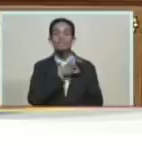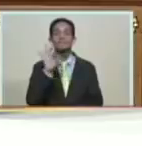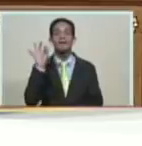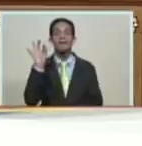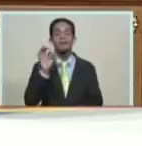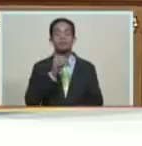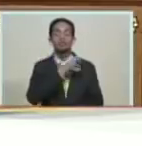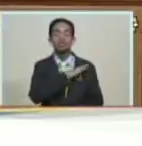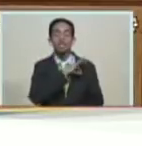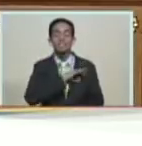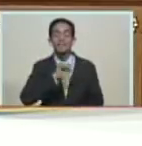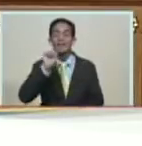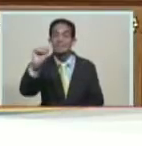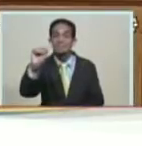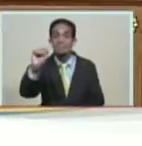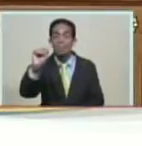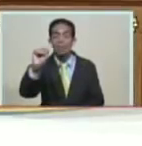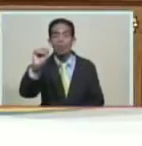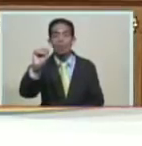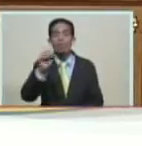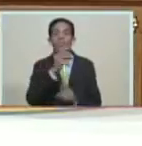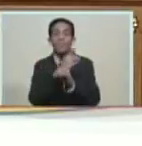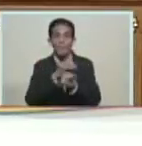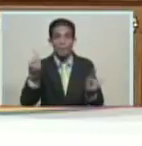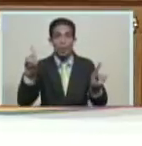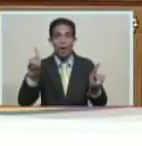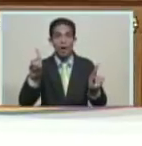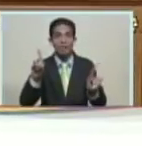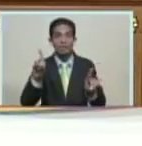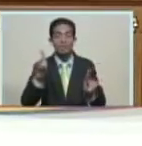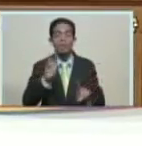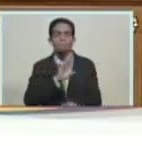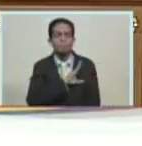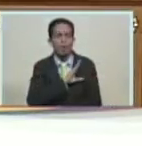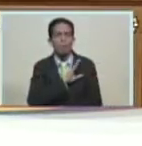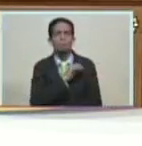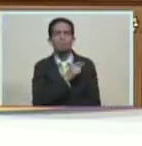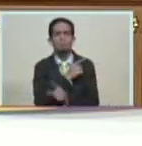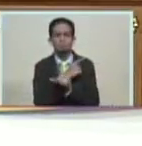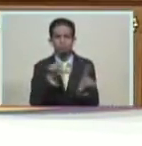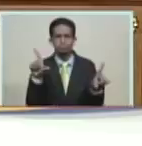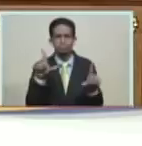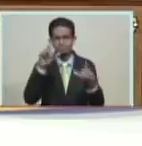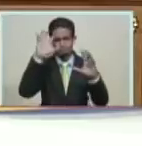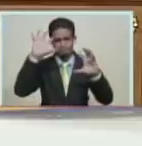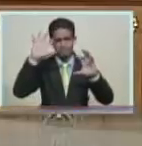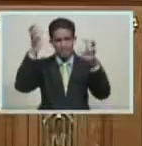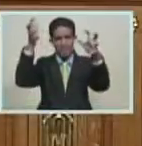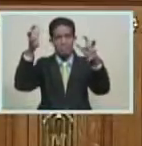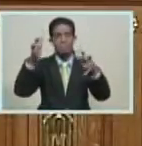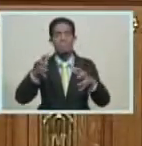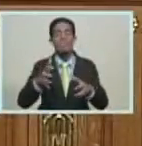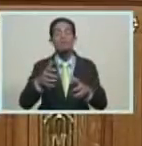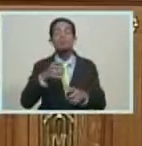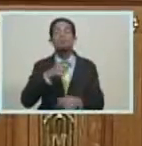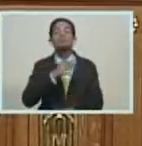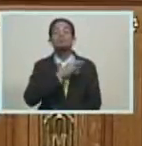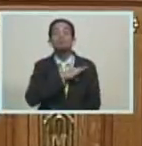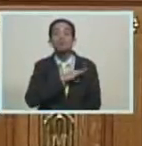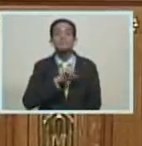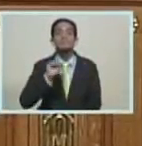XXI, nuestro socialismo democrático, independentista, rebelde, nuestro